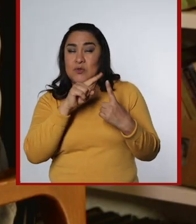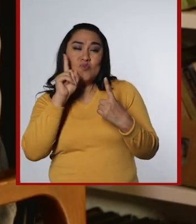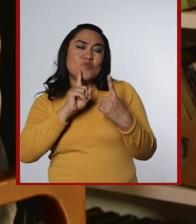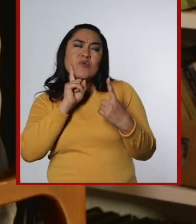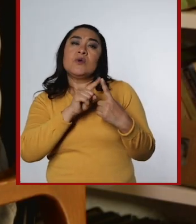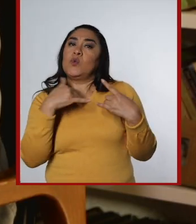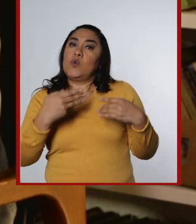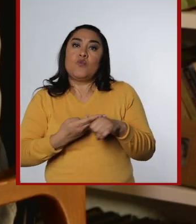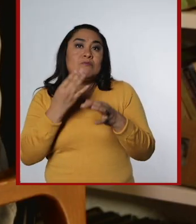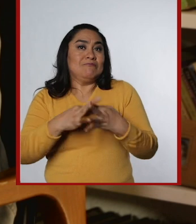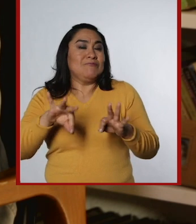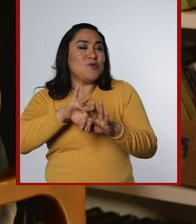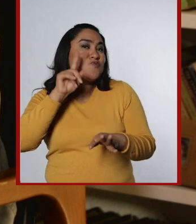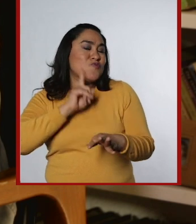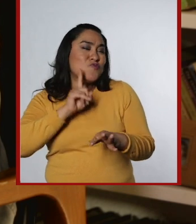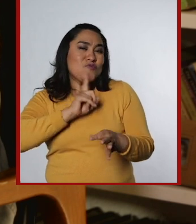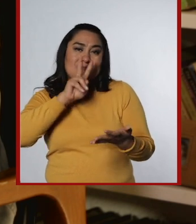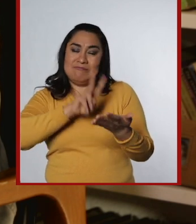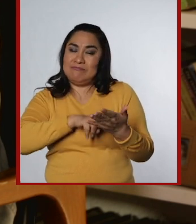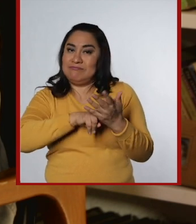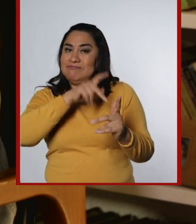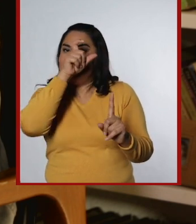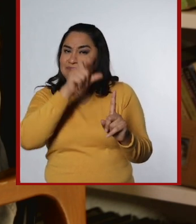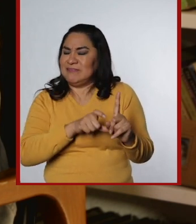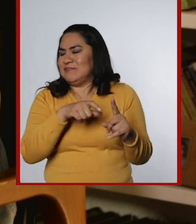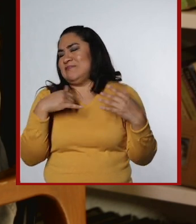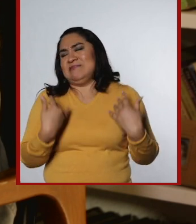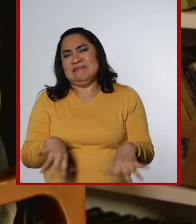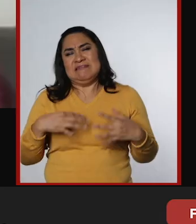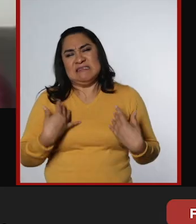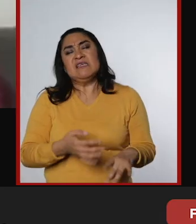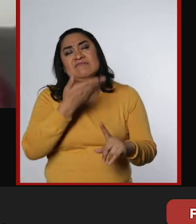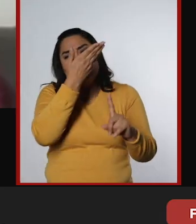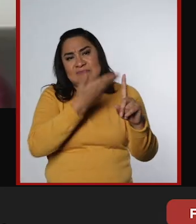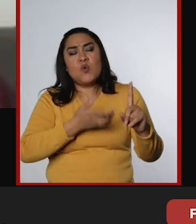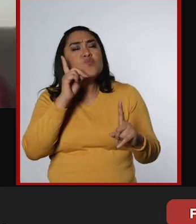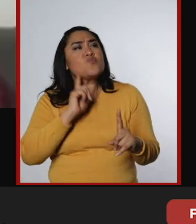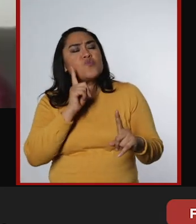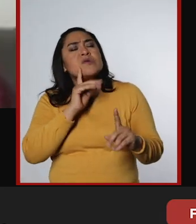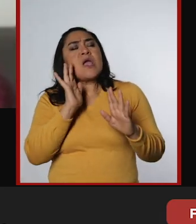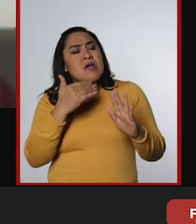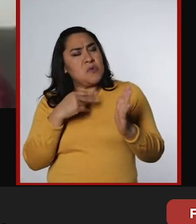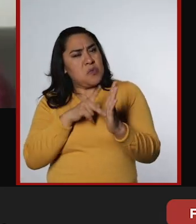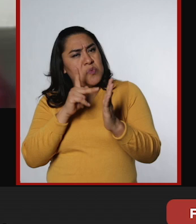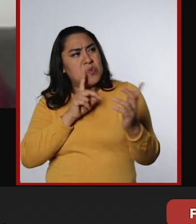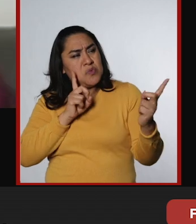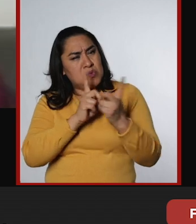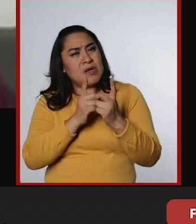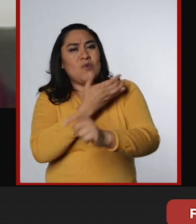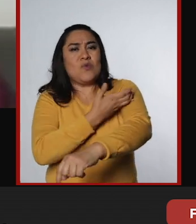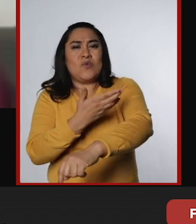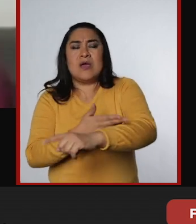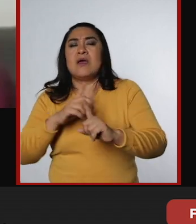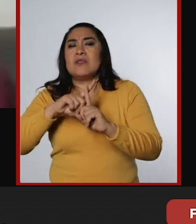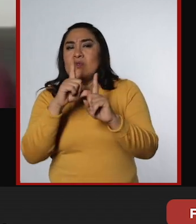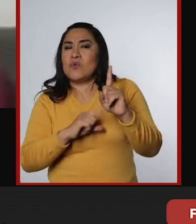valiosa, es una mujer con la que compartimos en la Coordinadora Nacional de Mujeres Indígenas hace casi 20